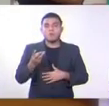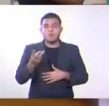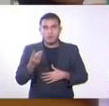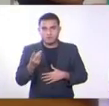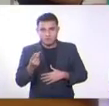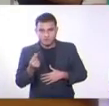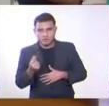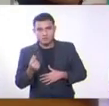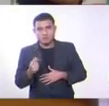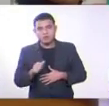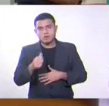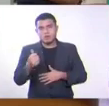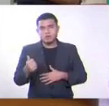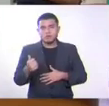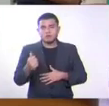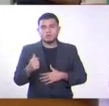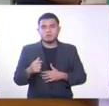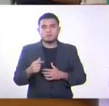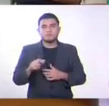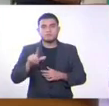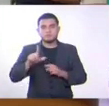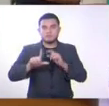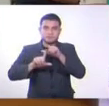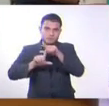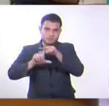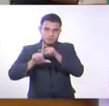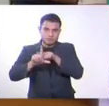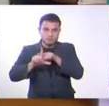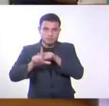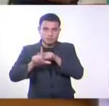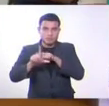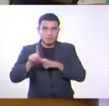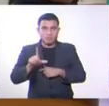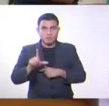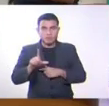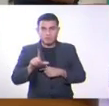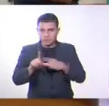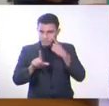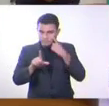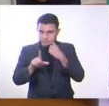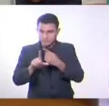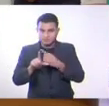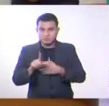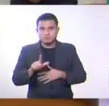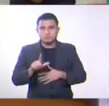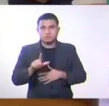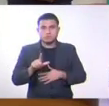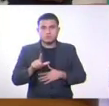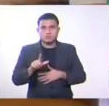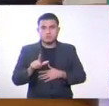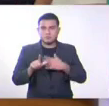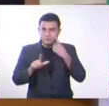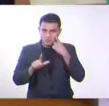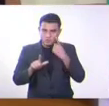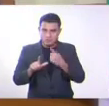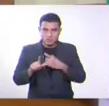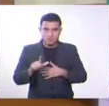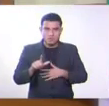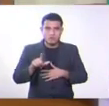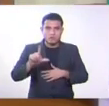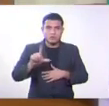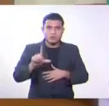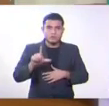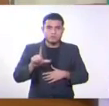el otro cateto? ¿Cuál es la longitud? Pues hacemos un análisis similar a este. Sí, Observa, desde